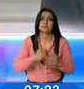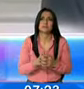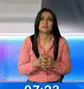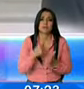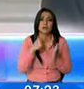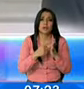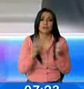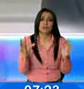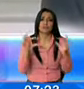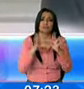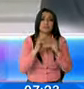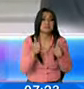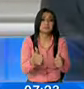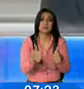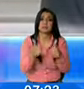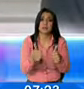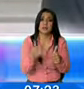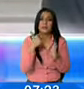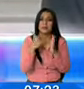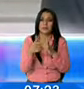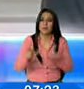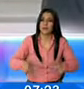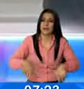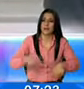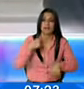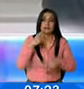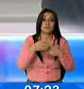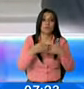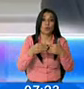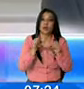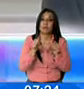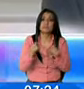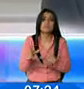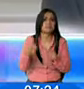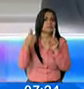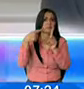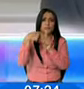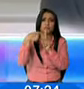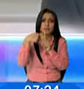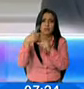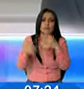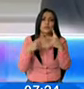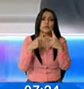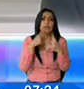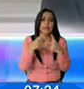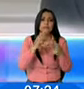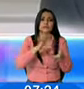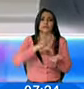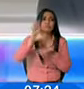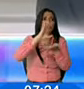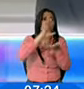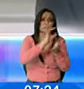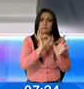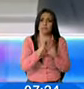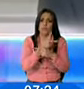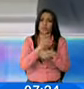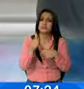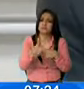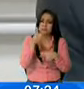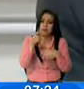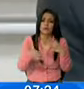paralela, yo creo que eso es bueno. Cuando dijo de mantener la dolarización, yo creo que eso es positivo. Cuando dijo de impulsar las exportaciones, de